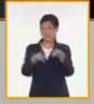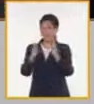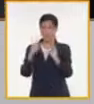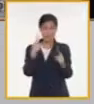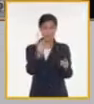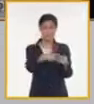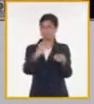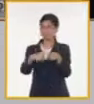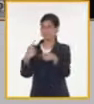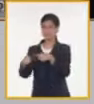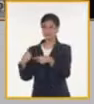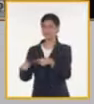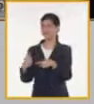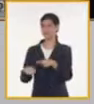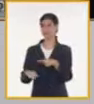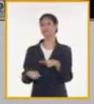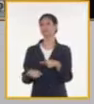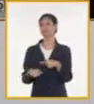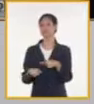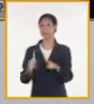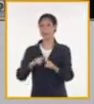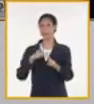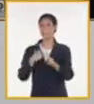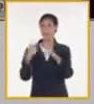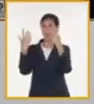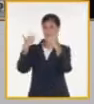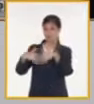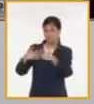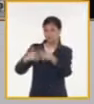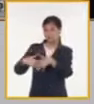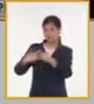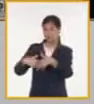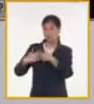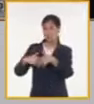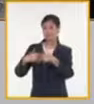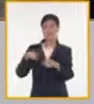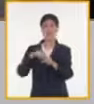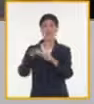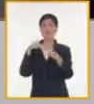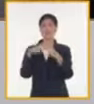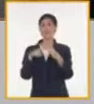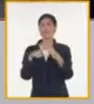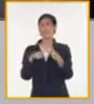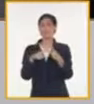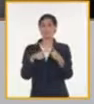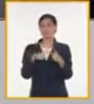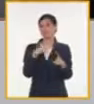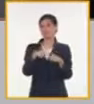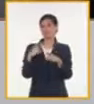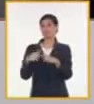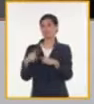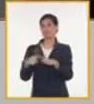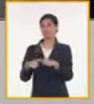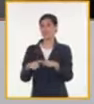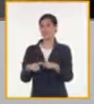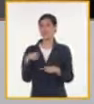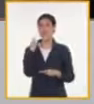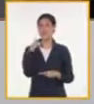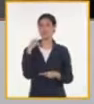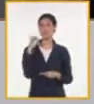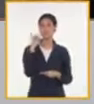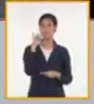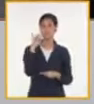de estaciones cañeras industriales en Cuba la figura de Orlando Bosch durante 7 años bombardeando